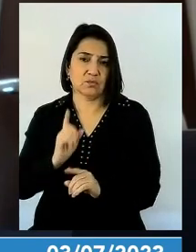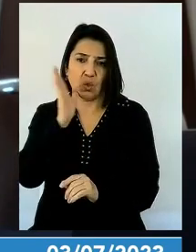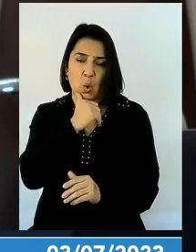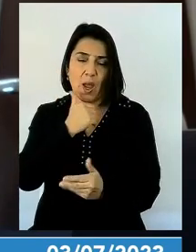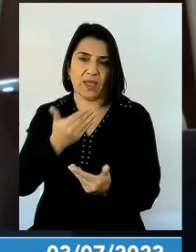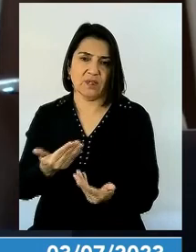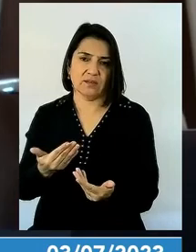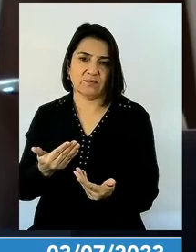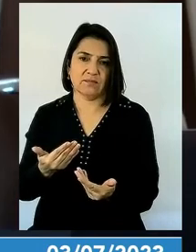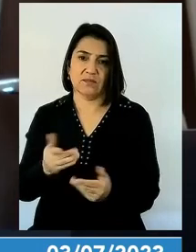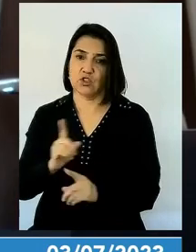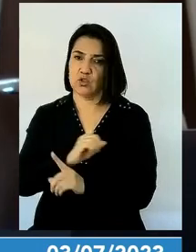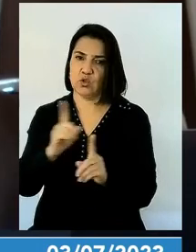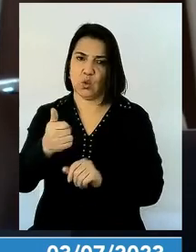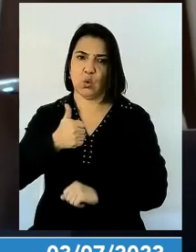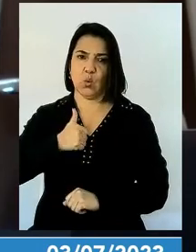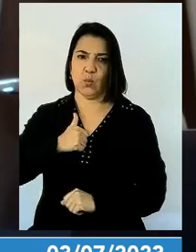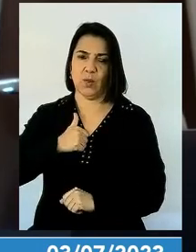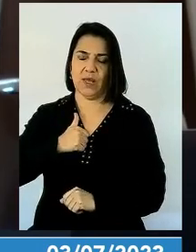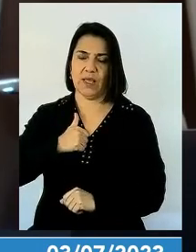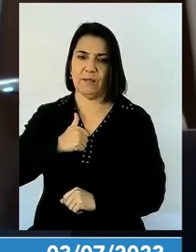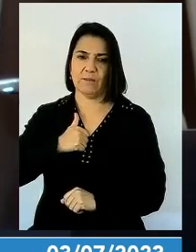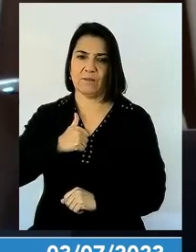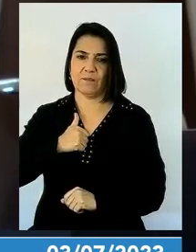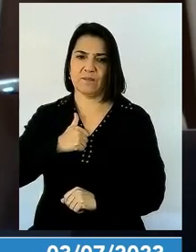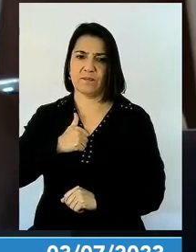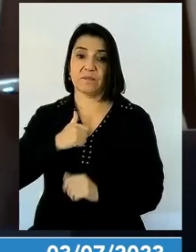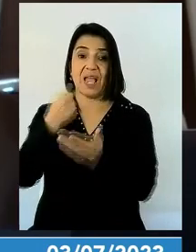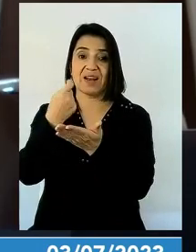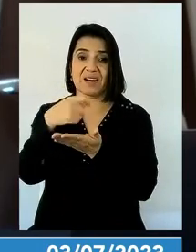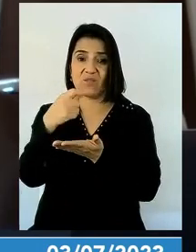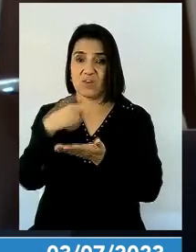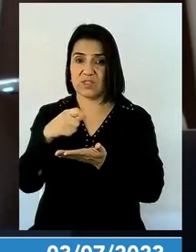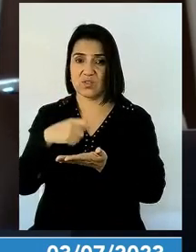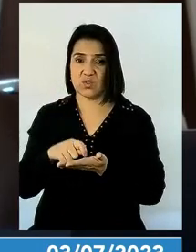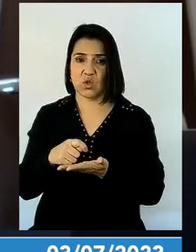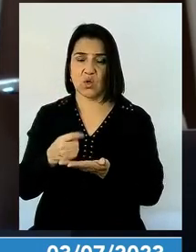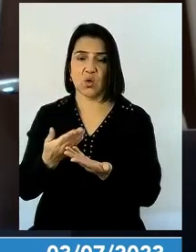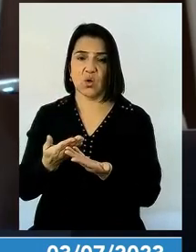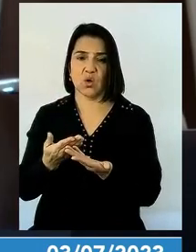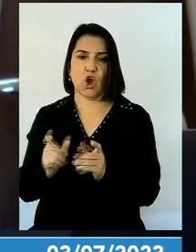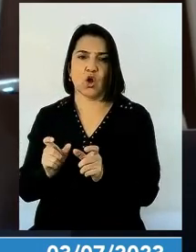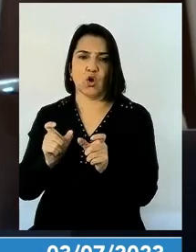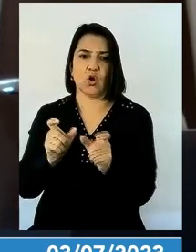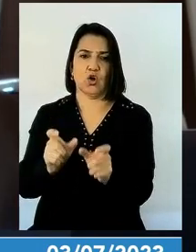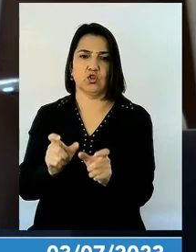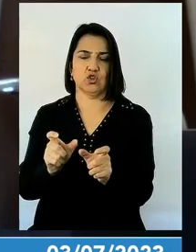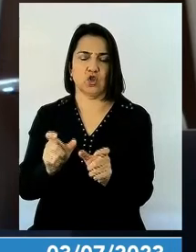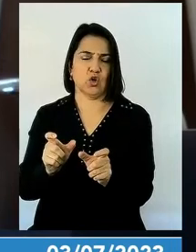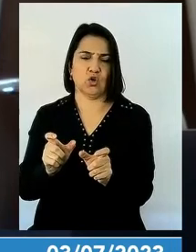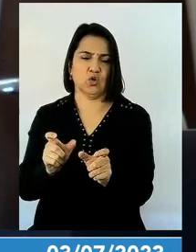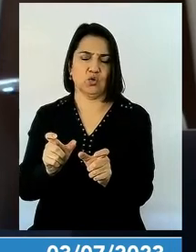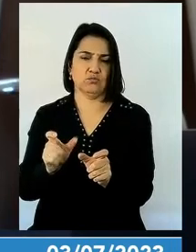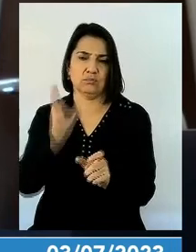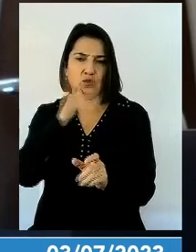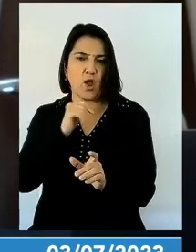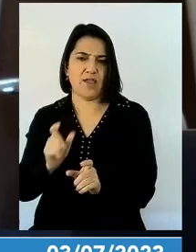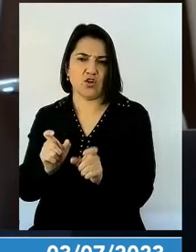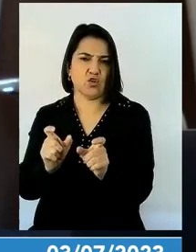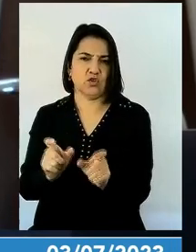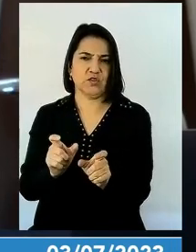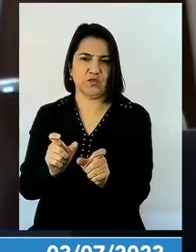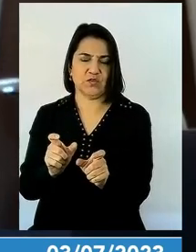cumple la revisión o el control o fiscalización de este tipo de